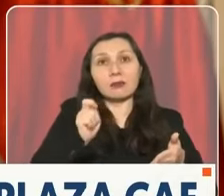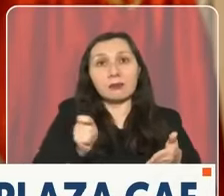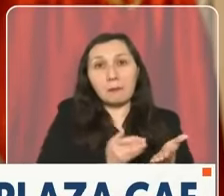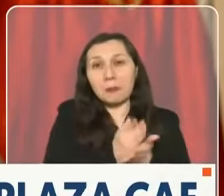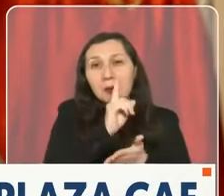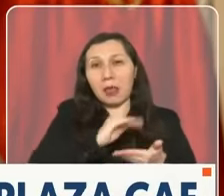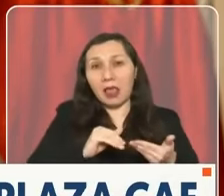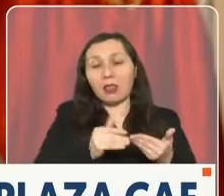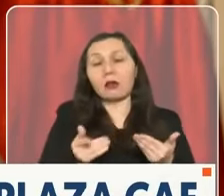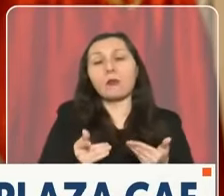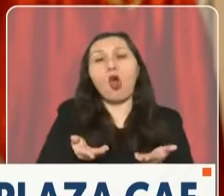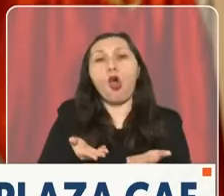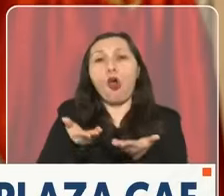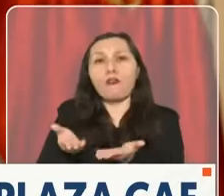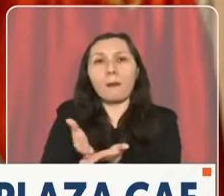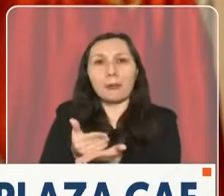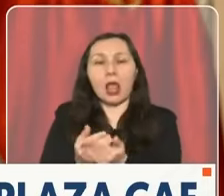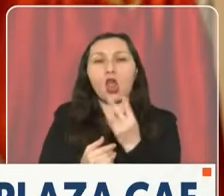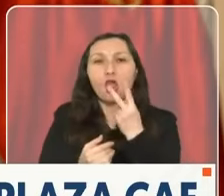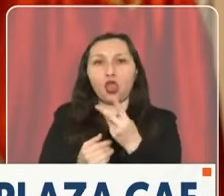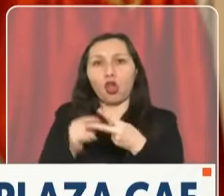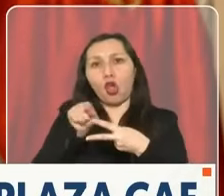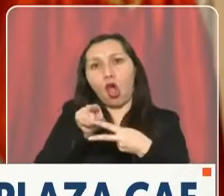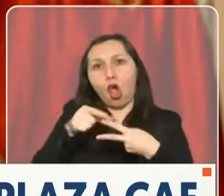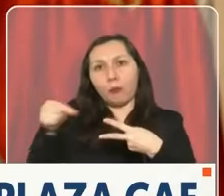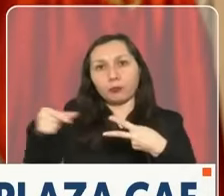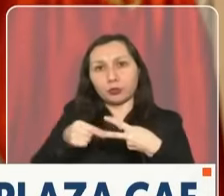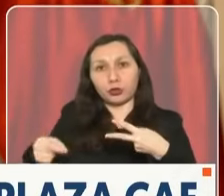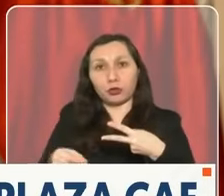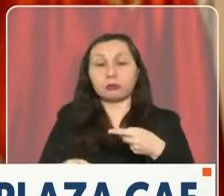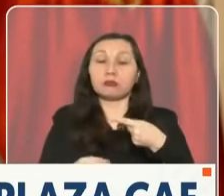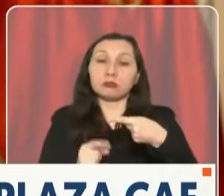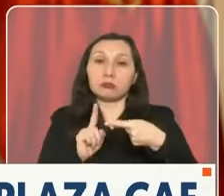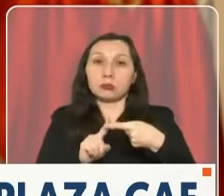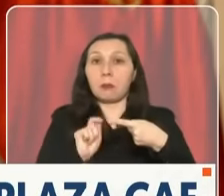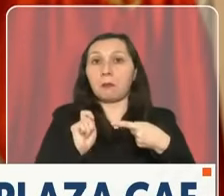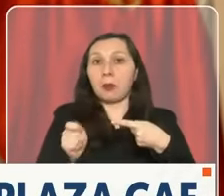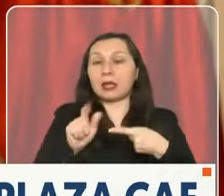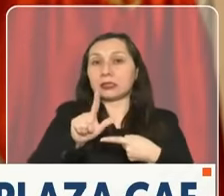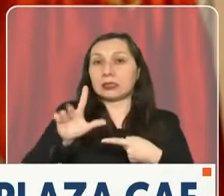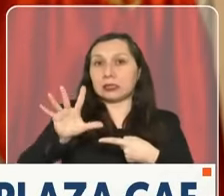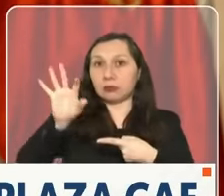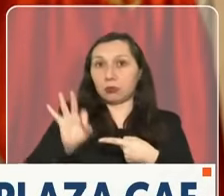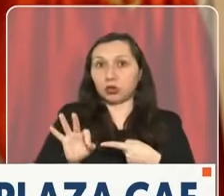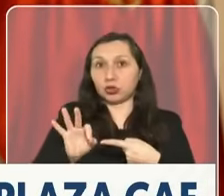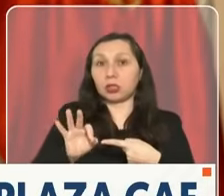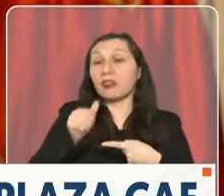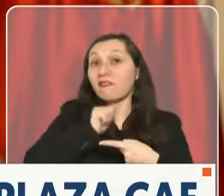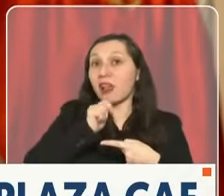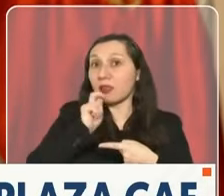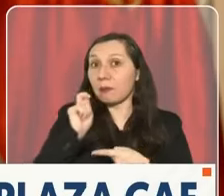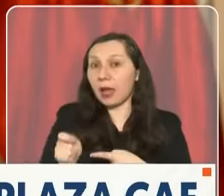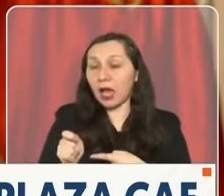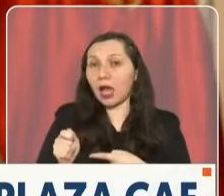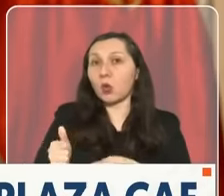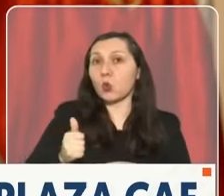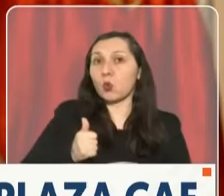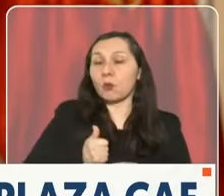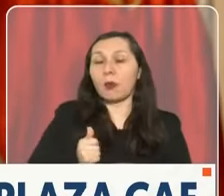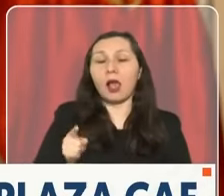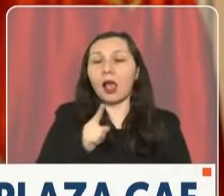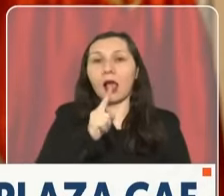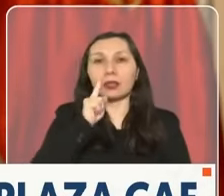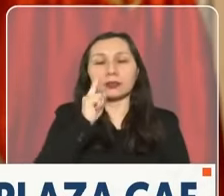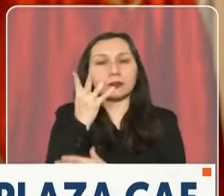cubrir, el plan ofrecerá dos alternativas. Quienes puedan pagar el 75% de su saldo habrán puesto de esta